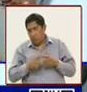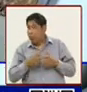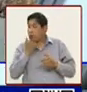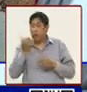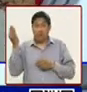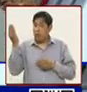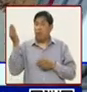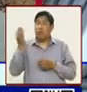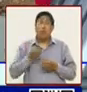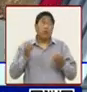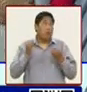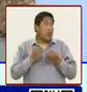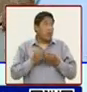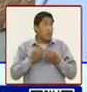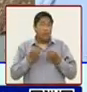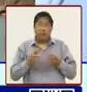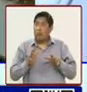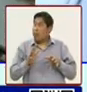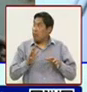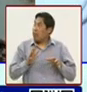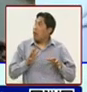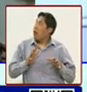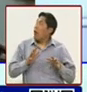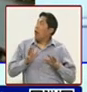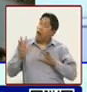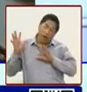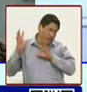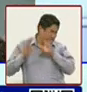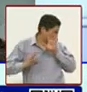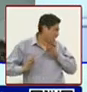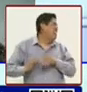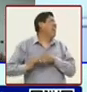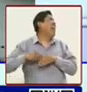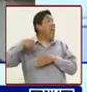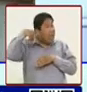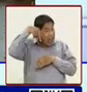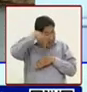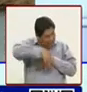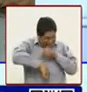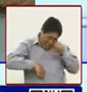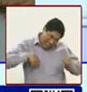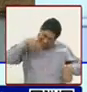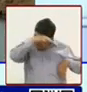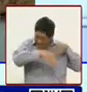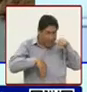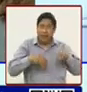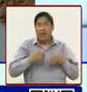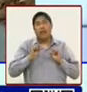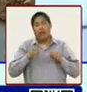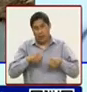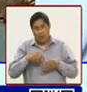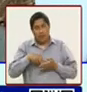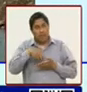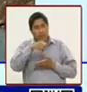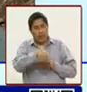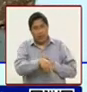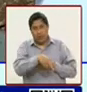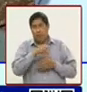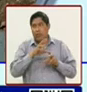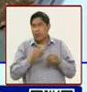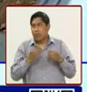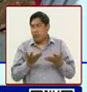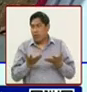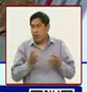esto. Más bien les ha dado tiempo para que puedan saltar, meterse a la fosa, ¿no? Entonces, no